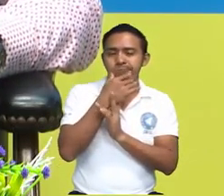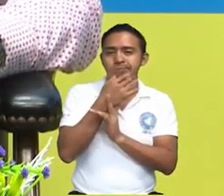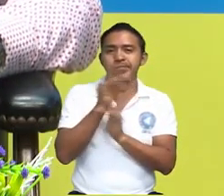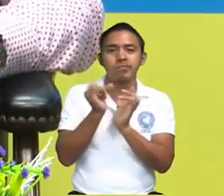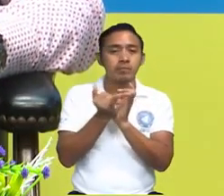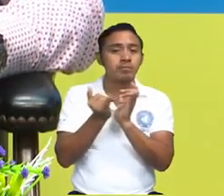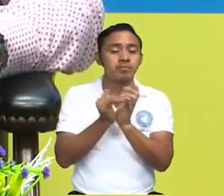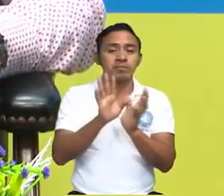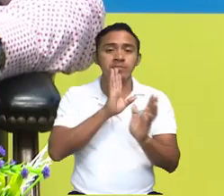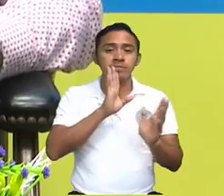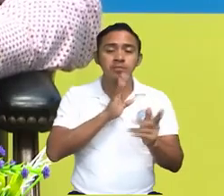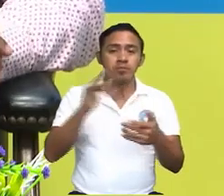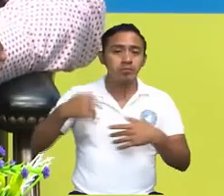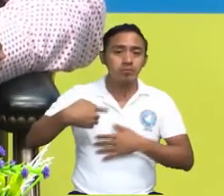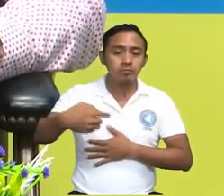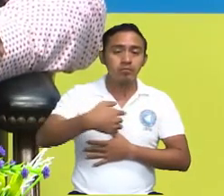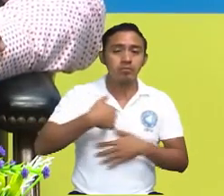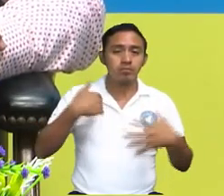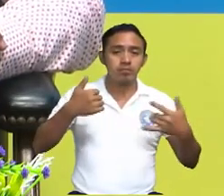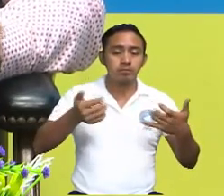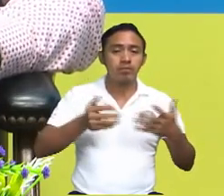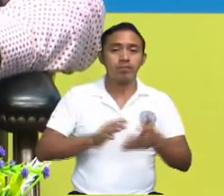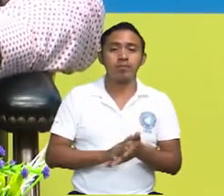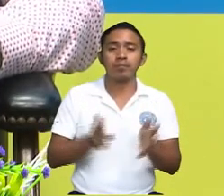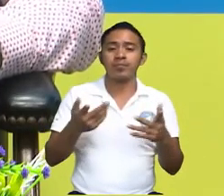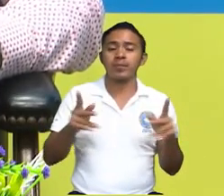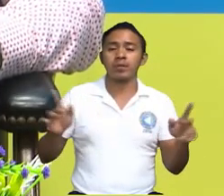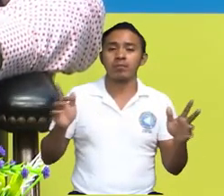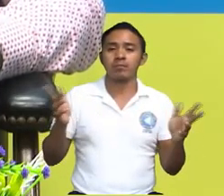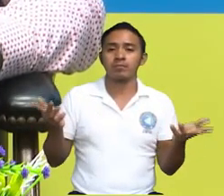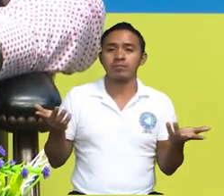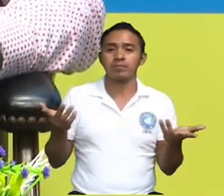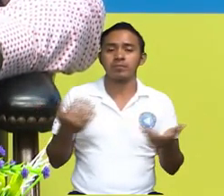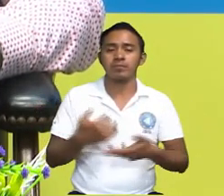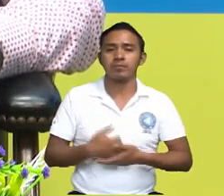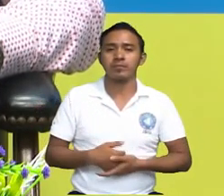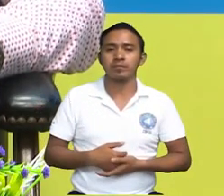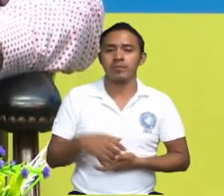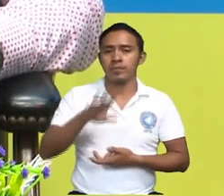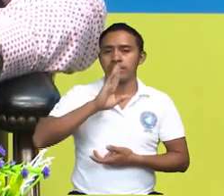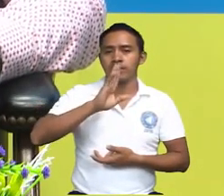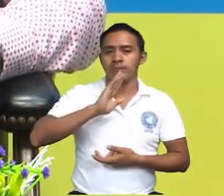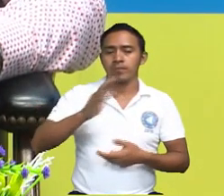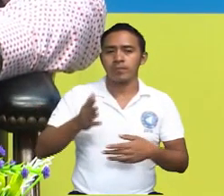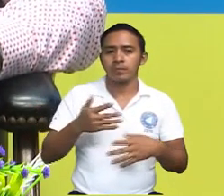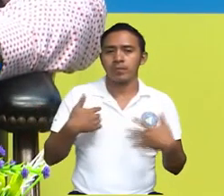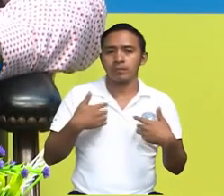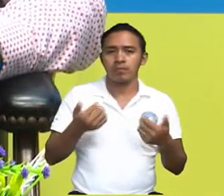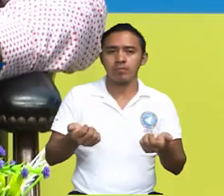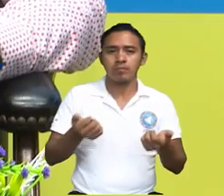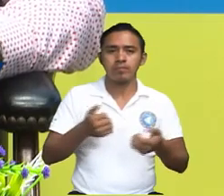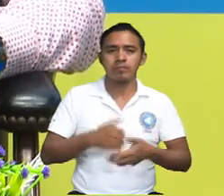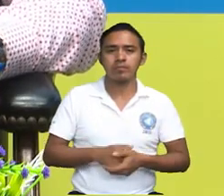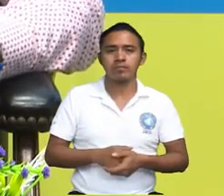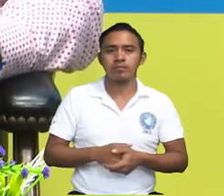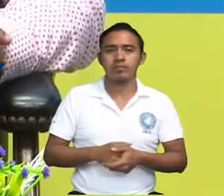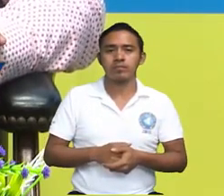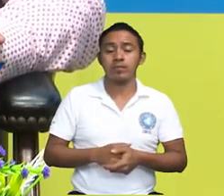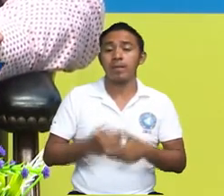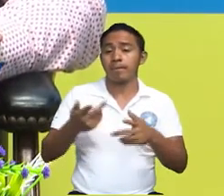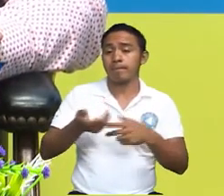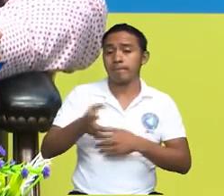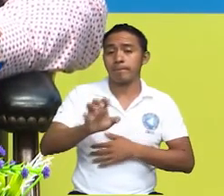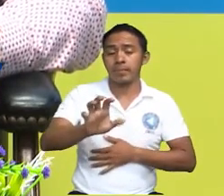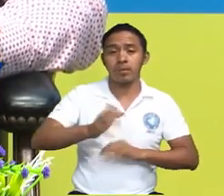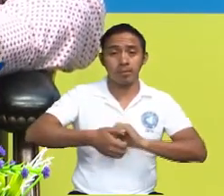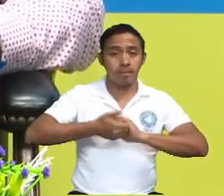hablar, como todos los días, de salud, pero esta vez hablando de la salud de nuestro... Dicen que el perro es el